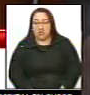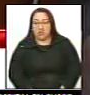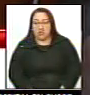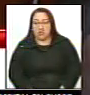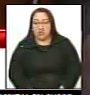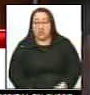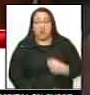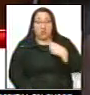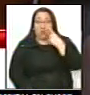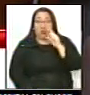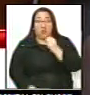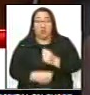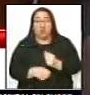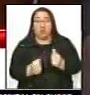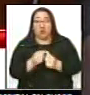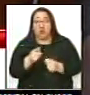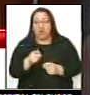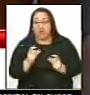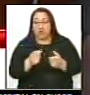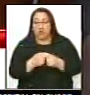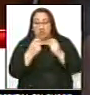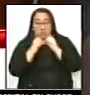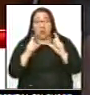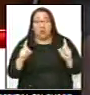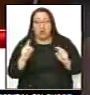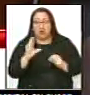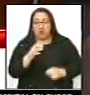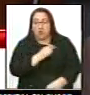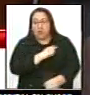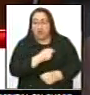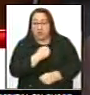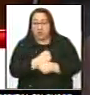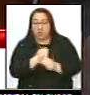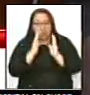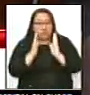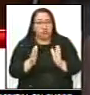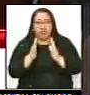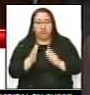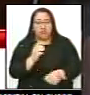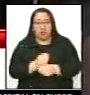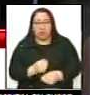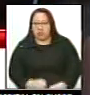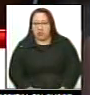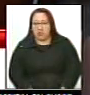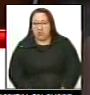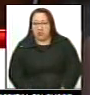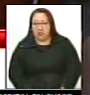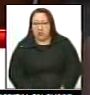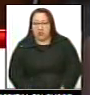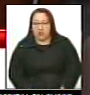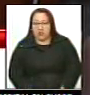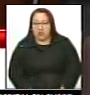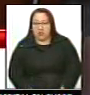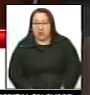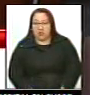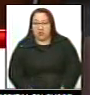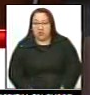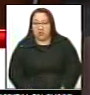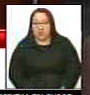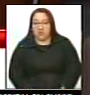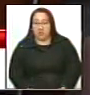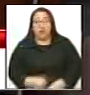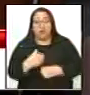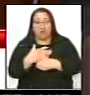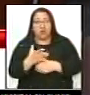antes de trabajar con ella en la comisión, y me sorprendió su esfuerzo y su dedicación. También felicito a